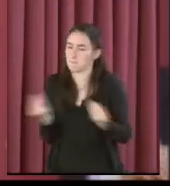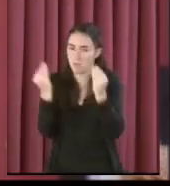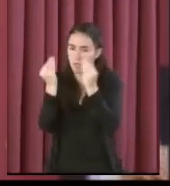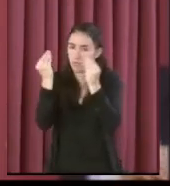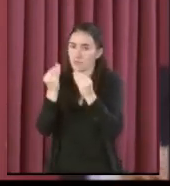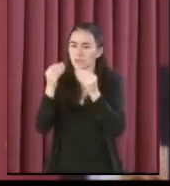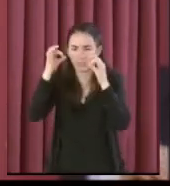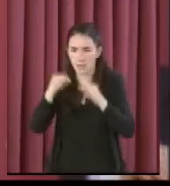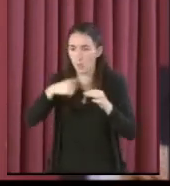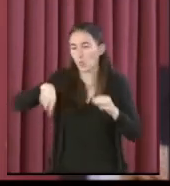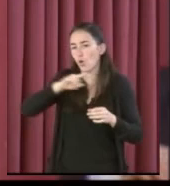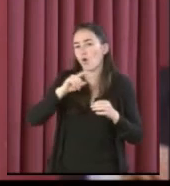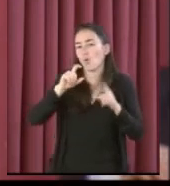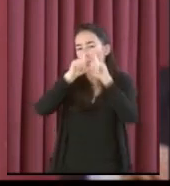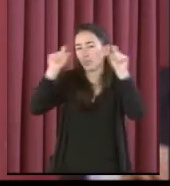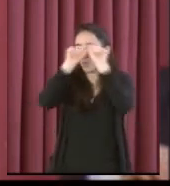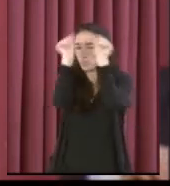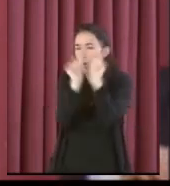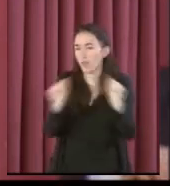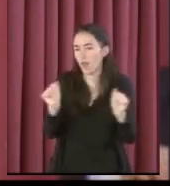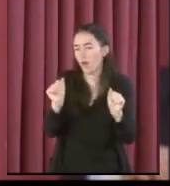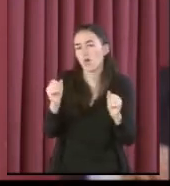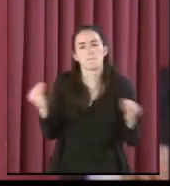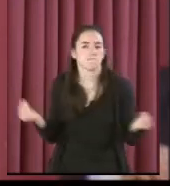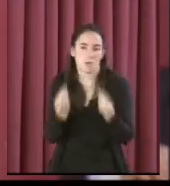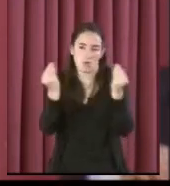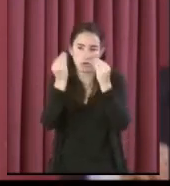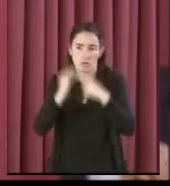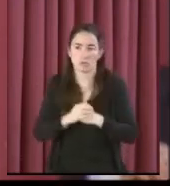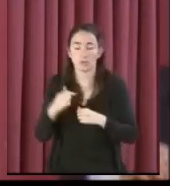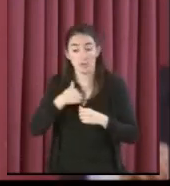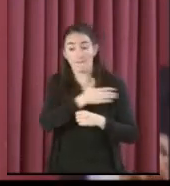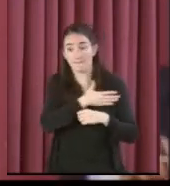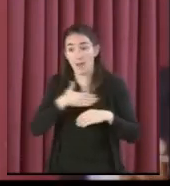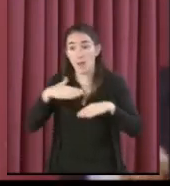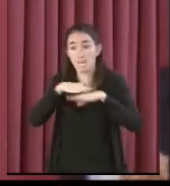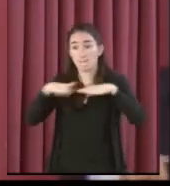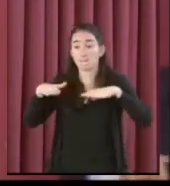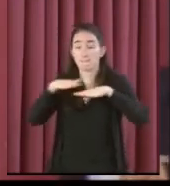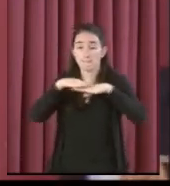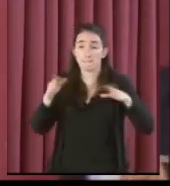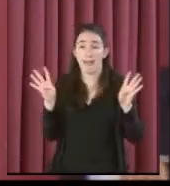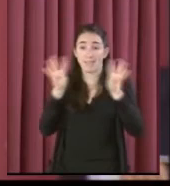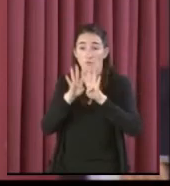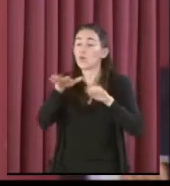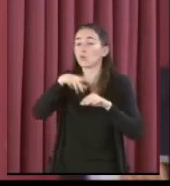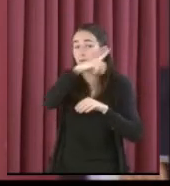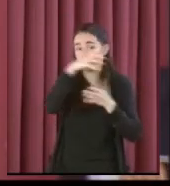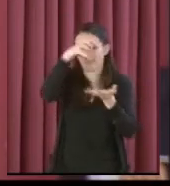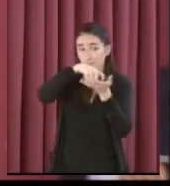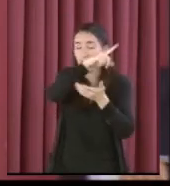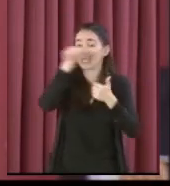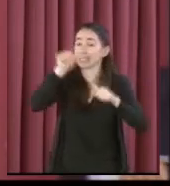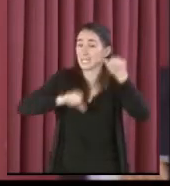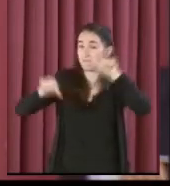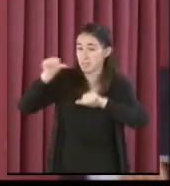el modelo Open Data. Estamos trabajando con el objetivo de que la plataforma, que estará ubicada en el antiguo edificio de Químicas, entre en